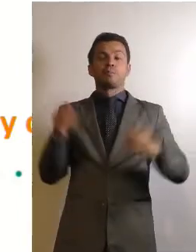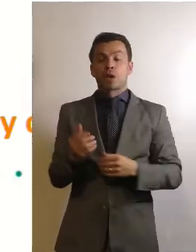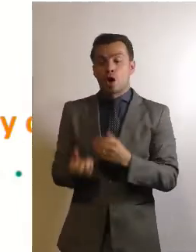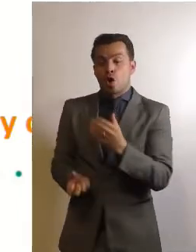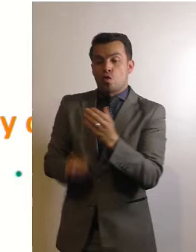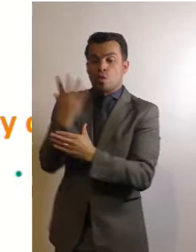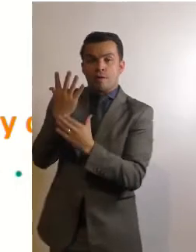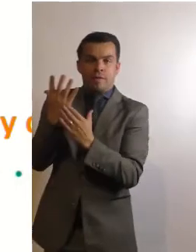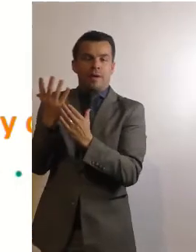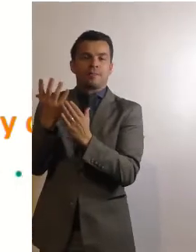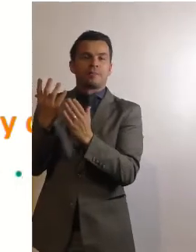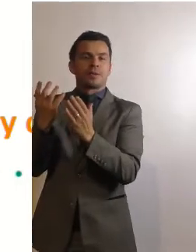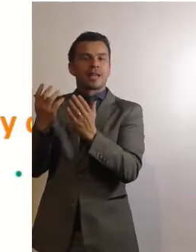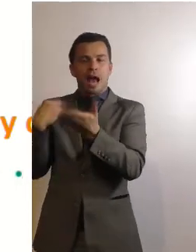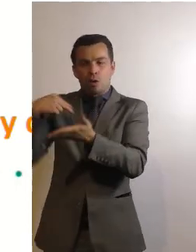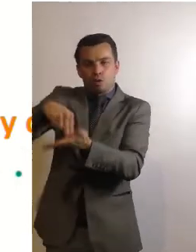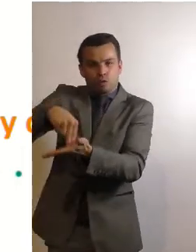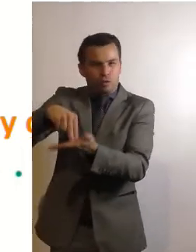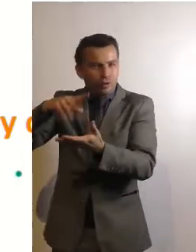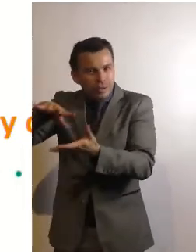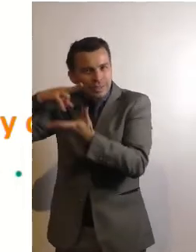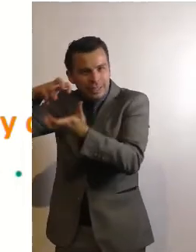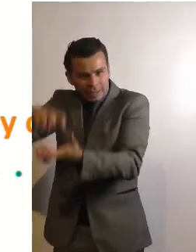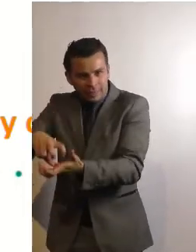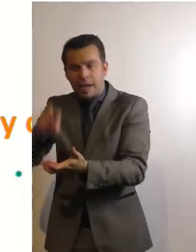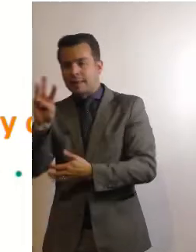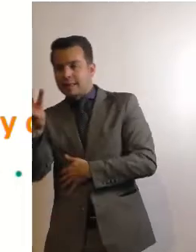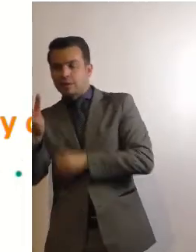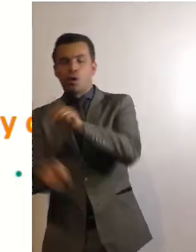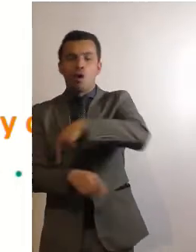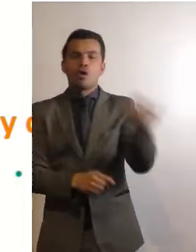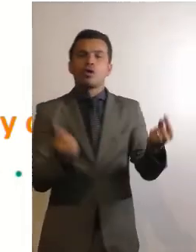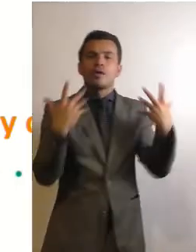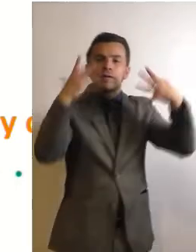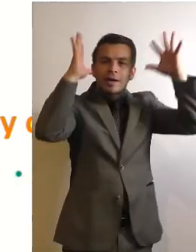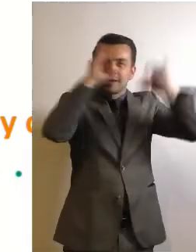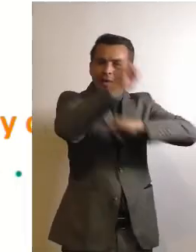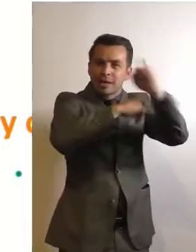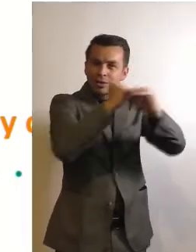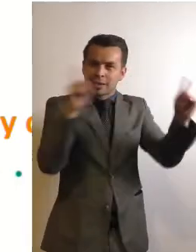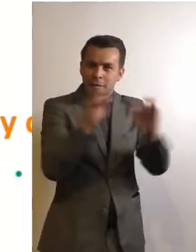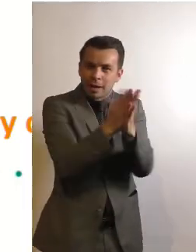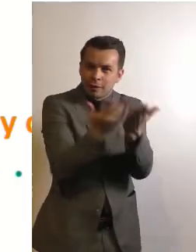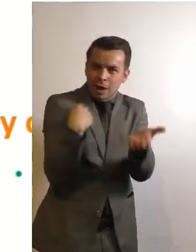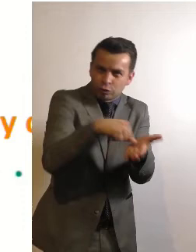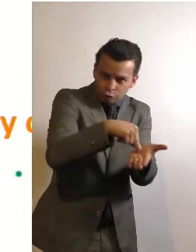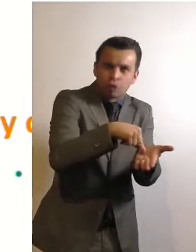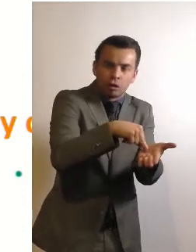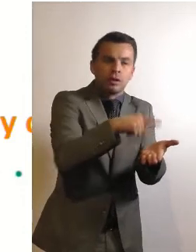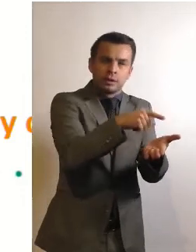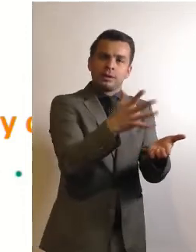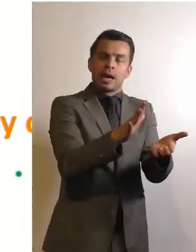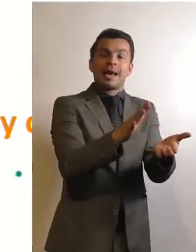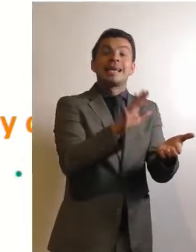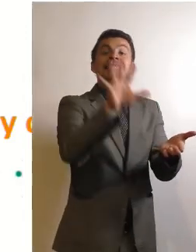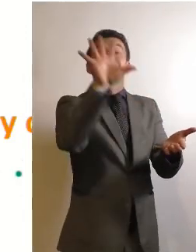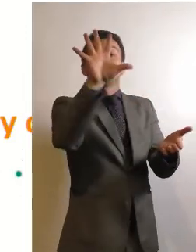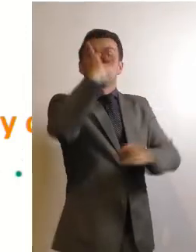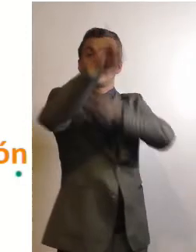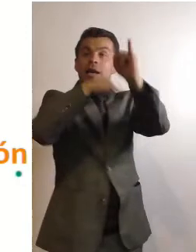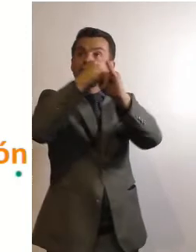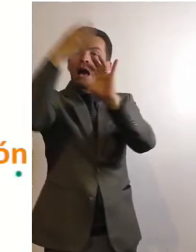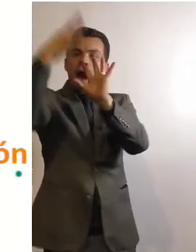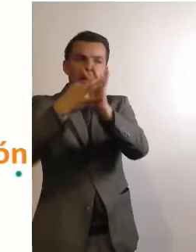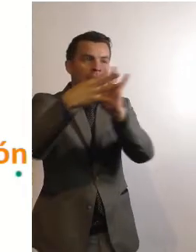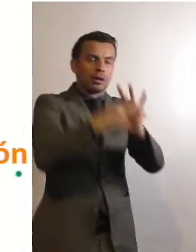bibliográficas científicas, hemos participado en 5 ferias internacionales y 5 alianzas internacionales.